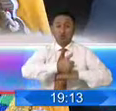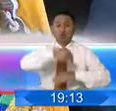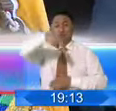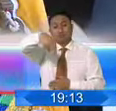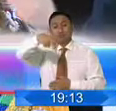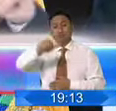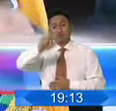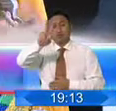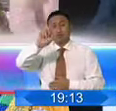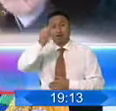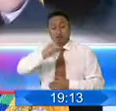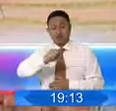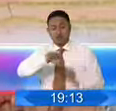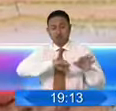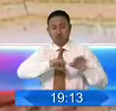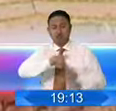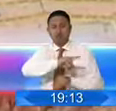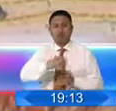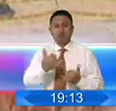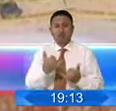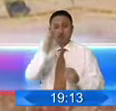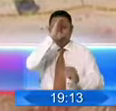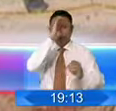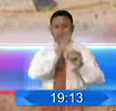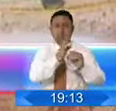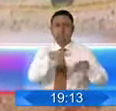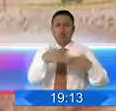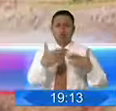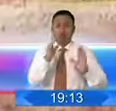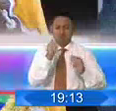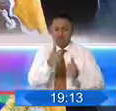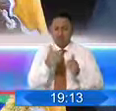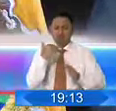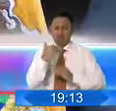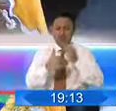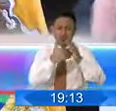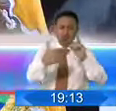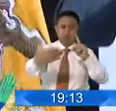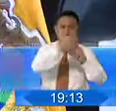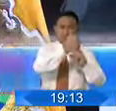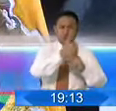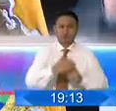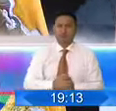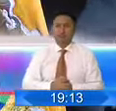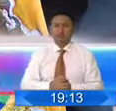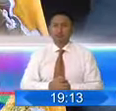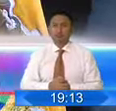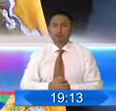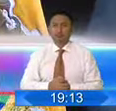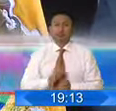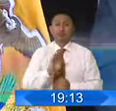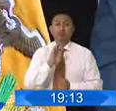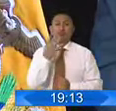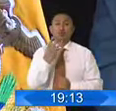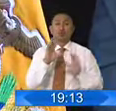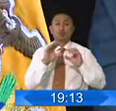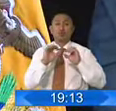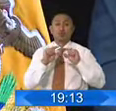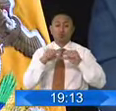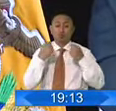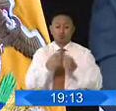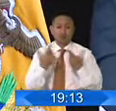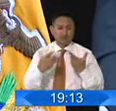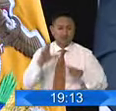Navas, indicó que los resultados para alcanzar el objetivo van por buen camino. Cuatro grupos delictivos, suborganizaciones totalmente